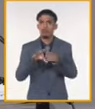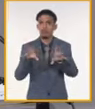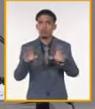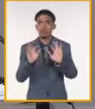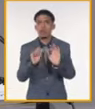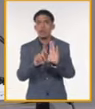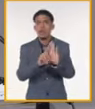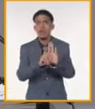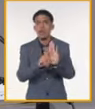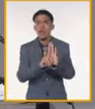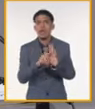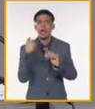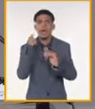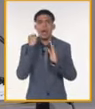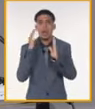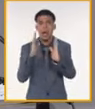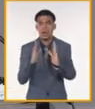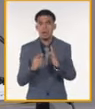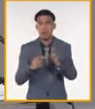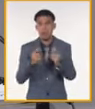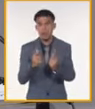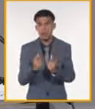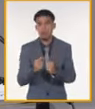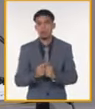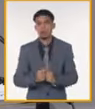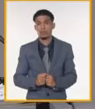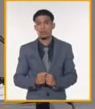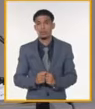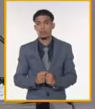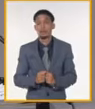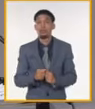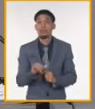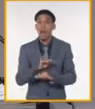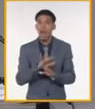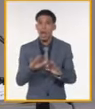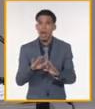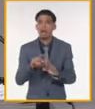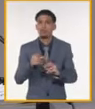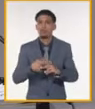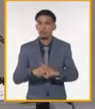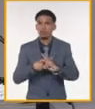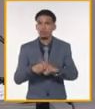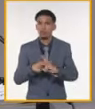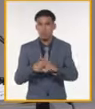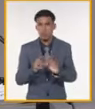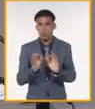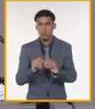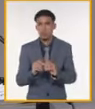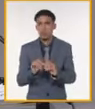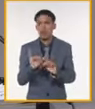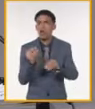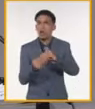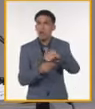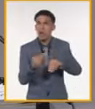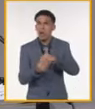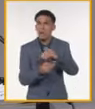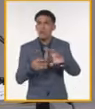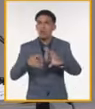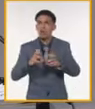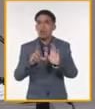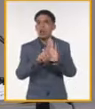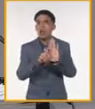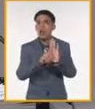ley anual del presupuesto y técnicamente o sea por rigor técnico han sido suprimido en la modificación del texto